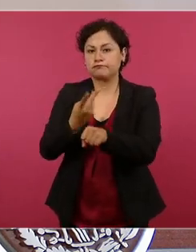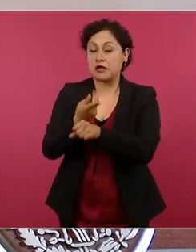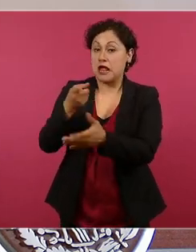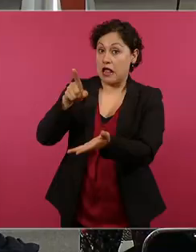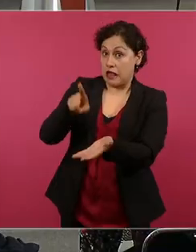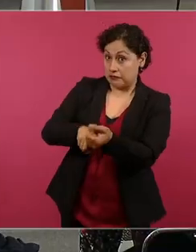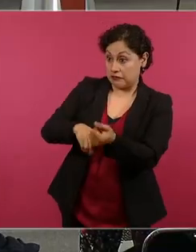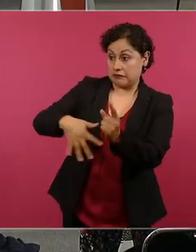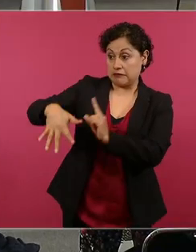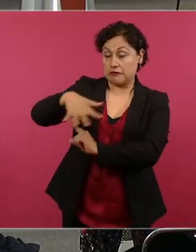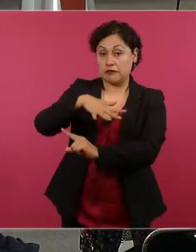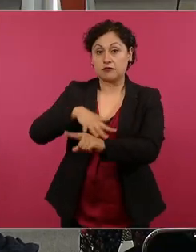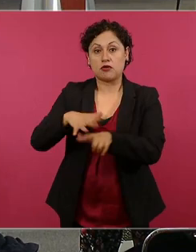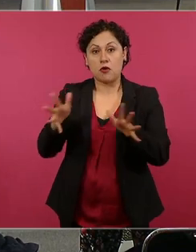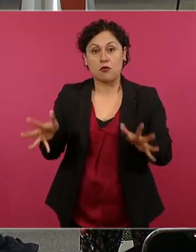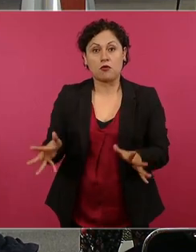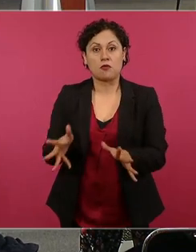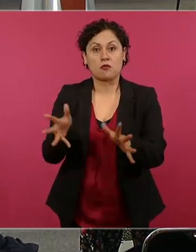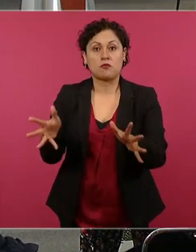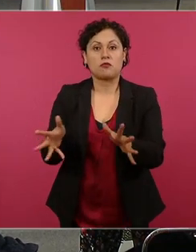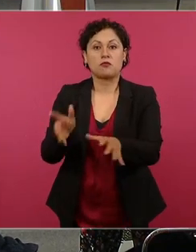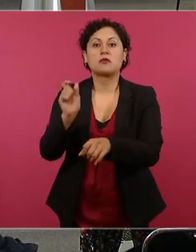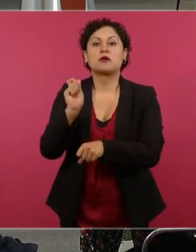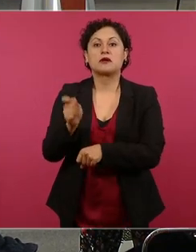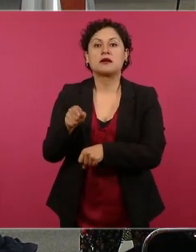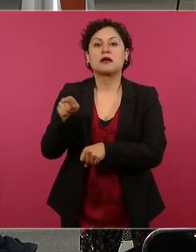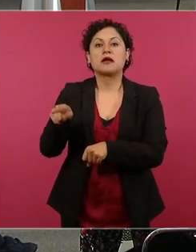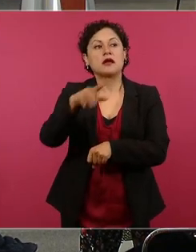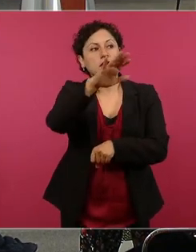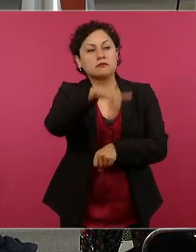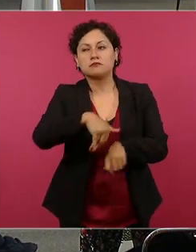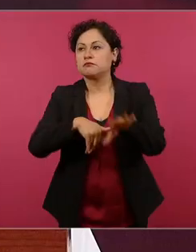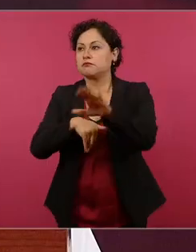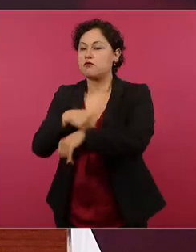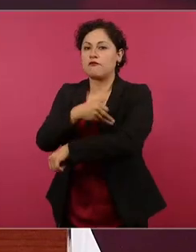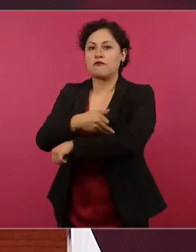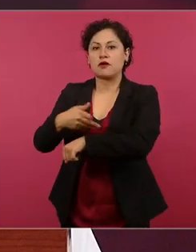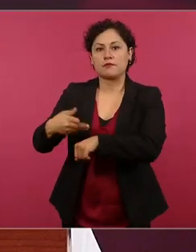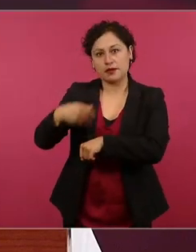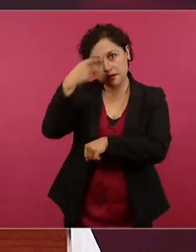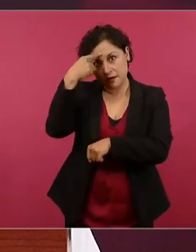medida de lo posible el acercamiento de las familias,